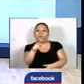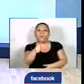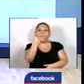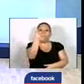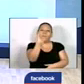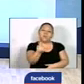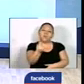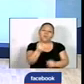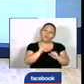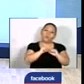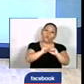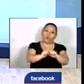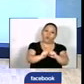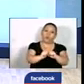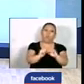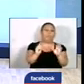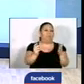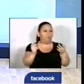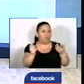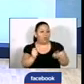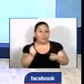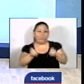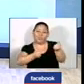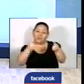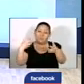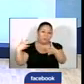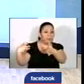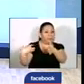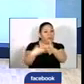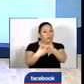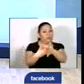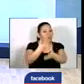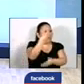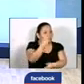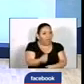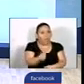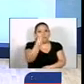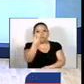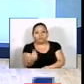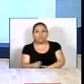fallecidos por causa de accidentes continúan incrementando todos los días.